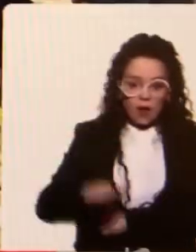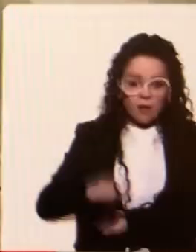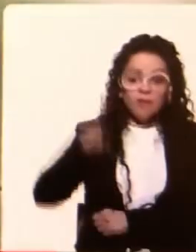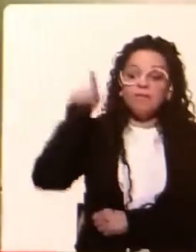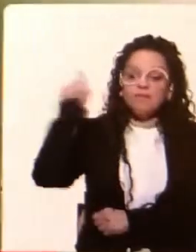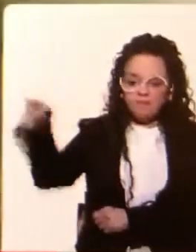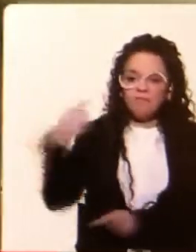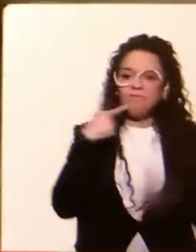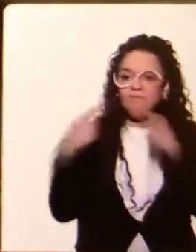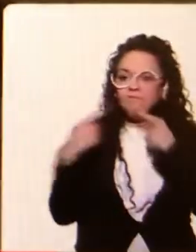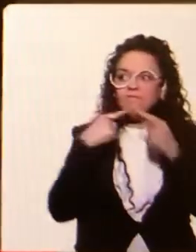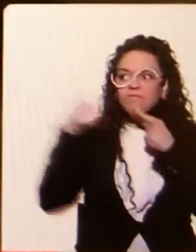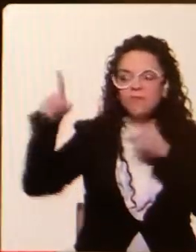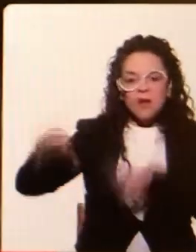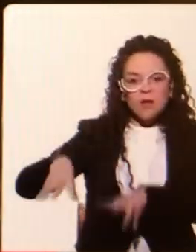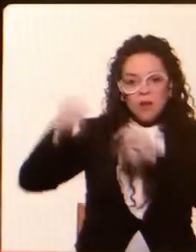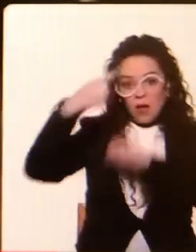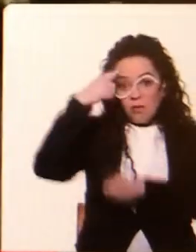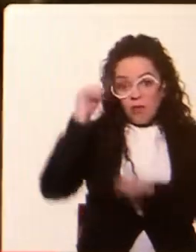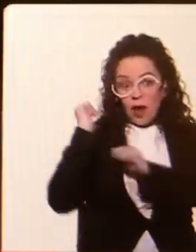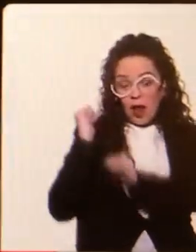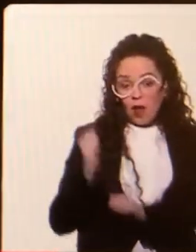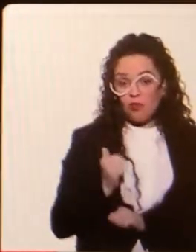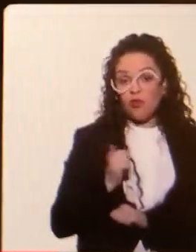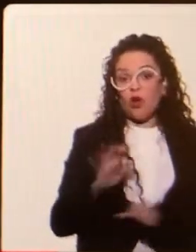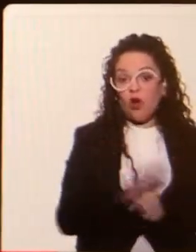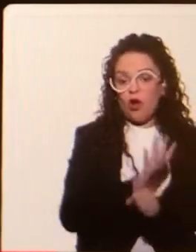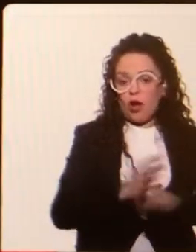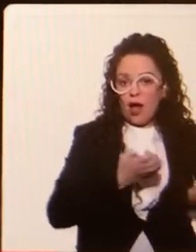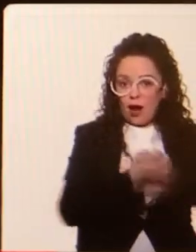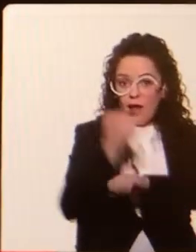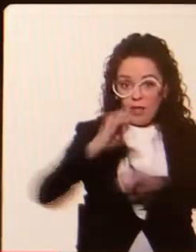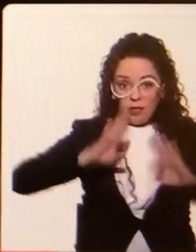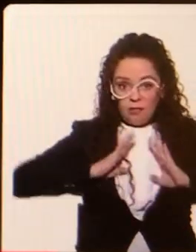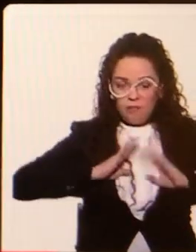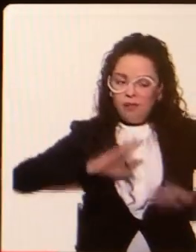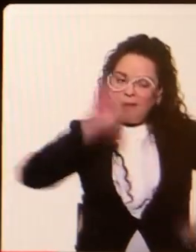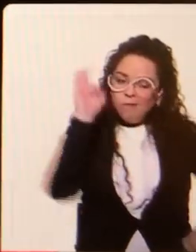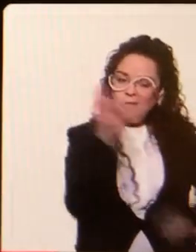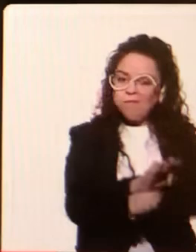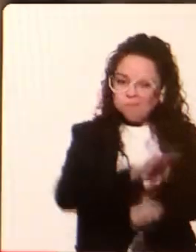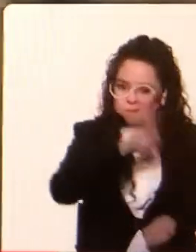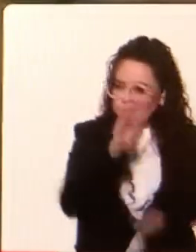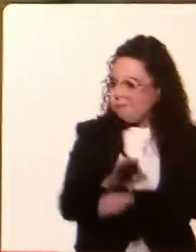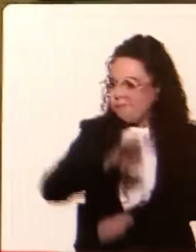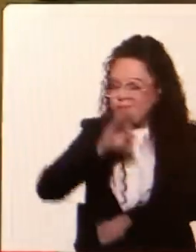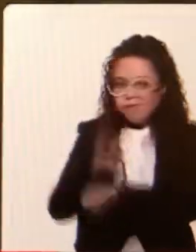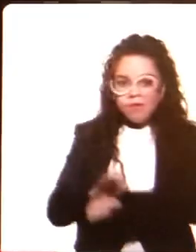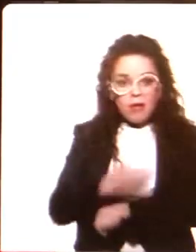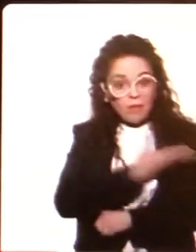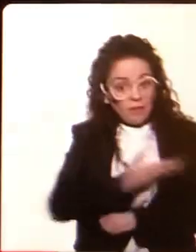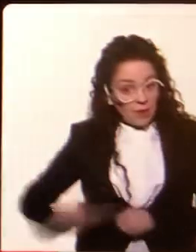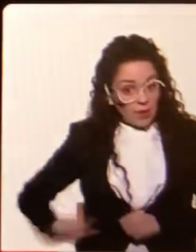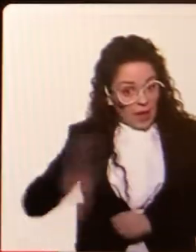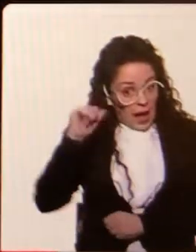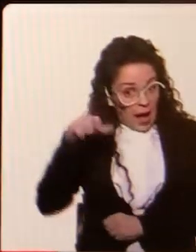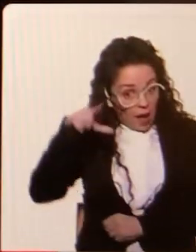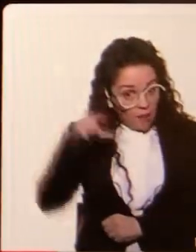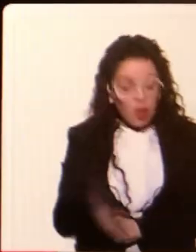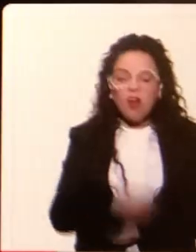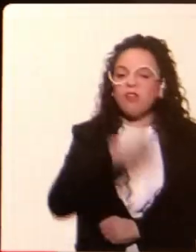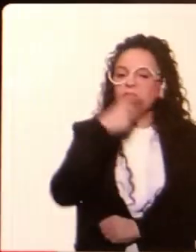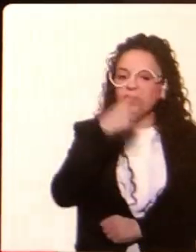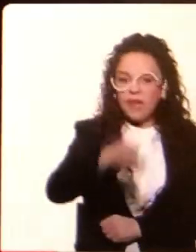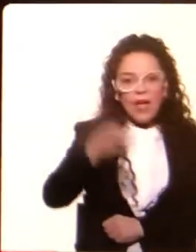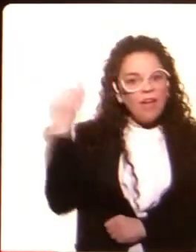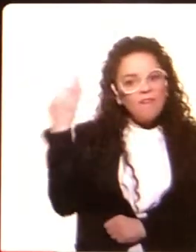supuestos estudiantes de Ayotzinapa si también Es verdad que estuvieron ellos pero los que los que se ve que golpean la puerta No se les ve pinta de